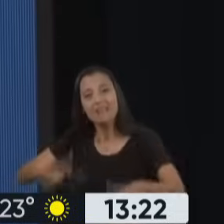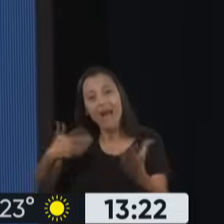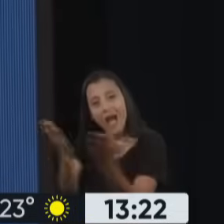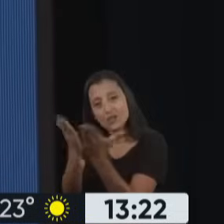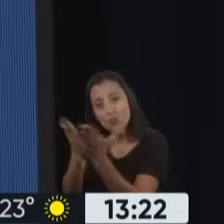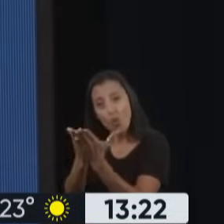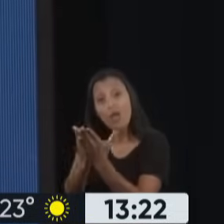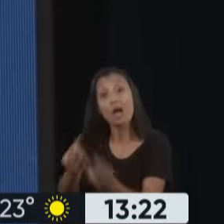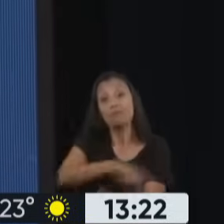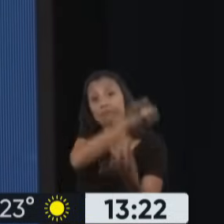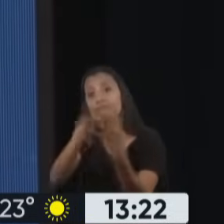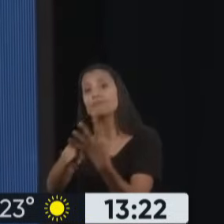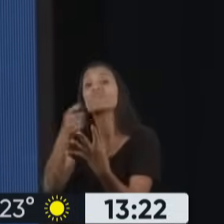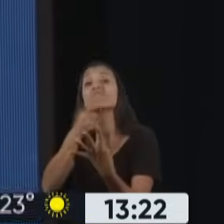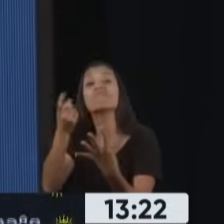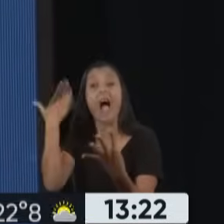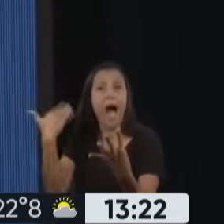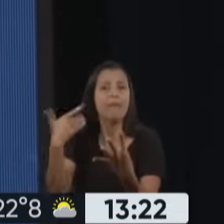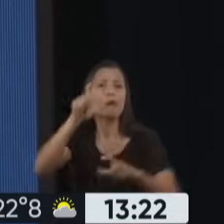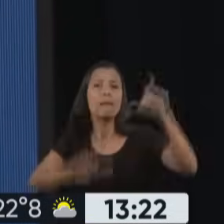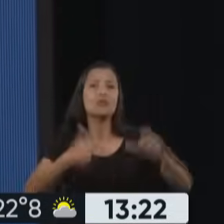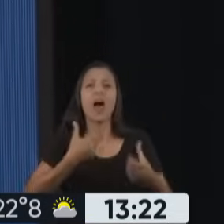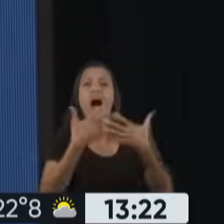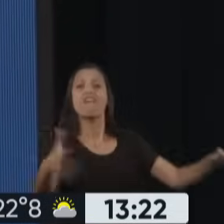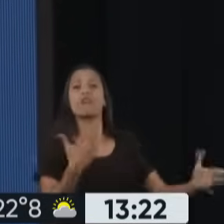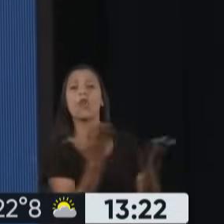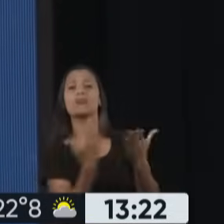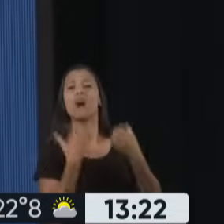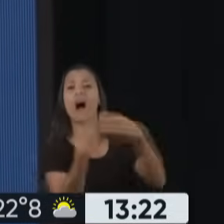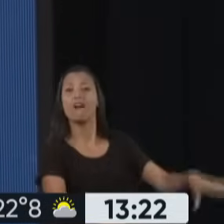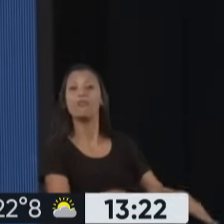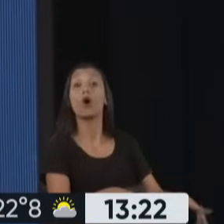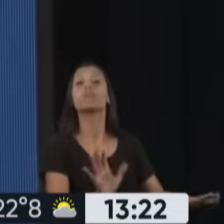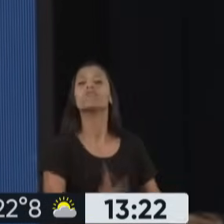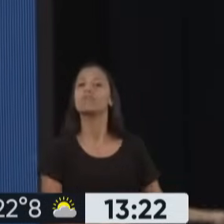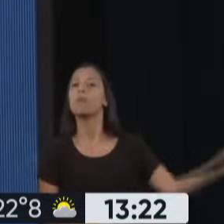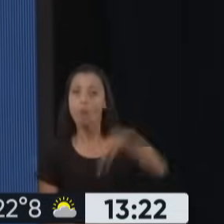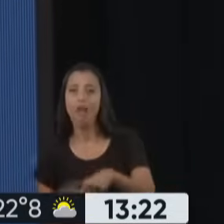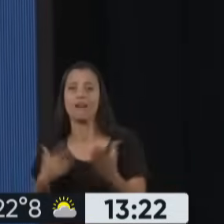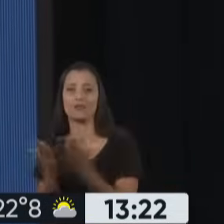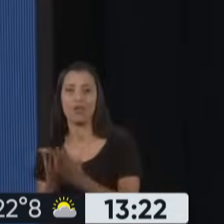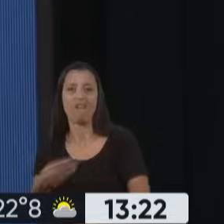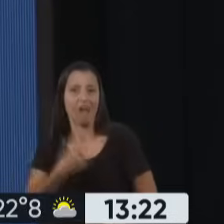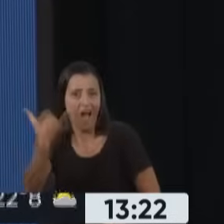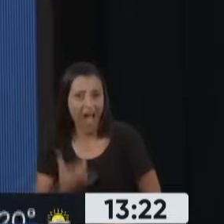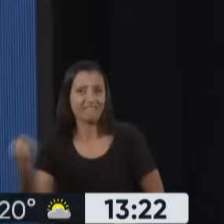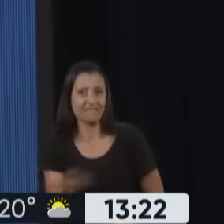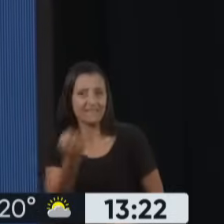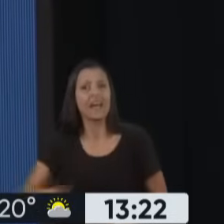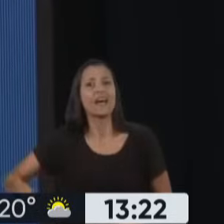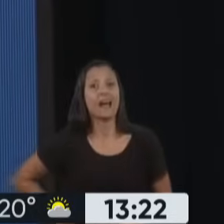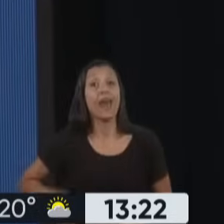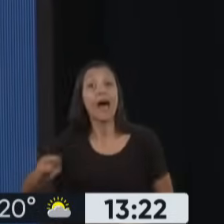recapacitación son para los que aquellos que se quedaron afuera del sistema y tienen la voluntad de volver. Y ese área